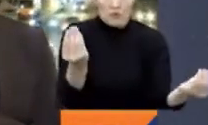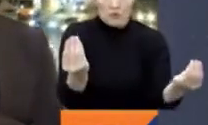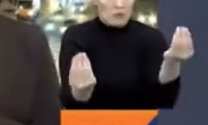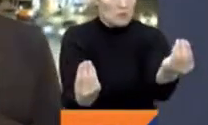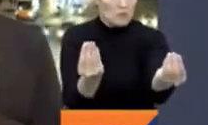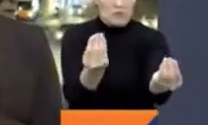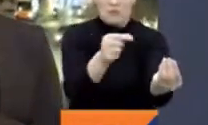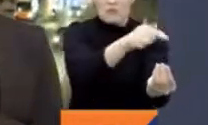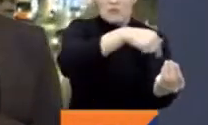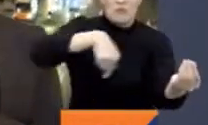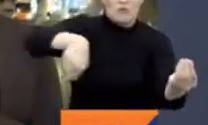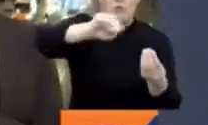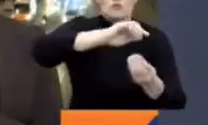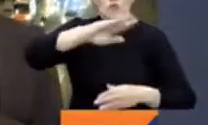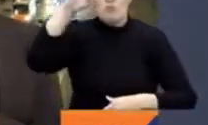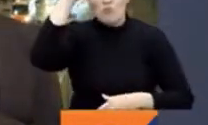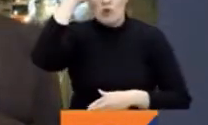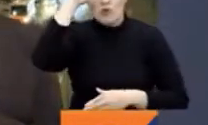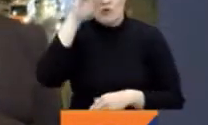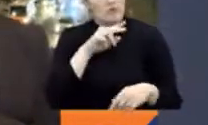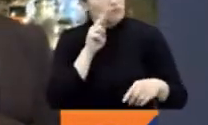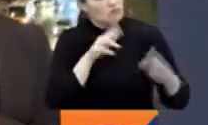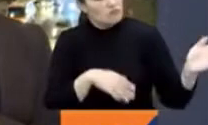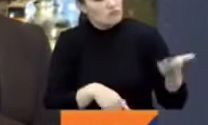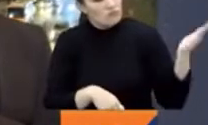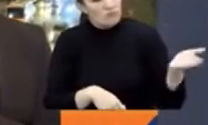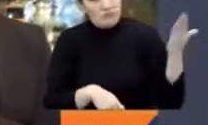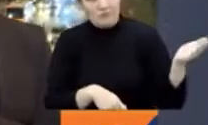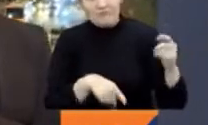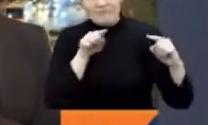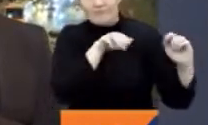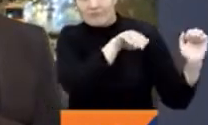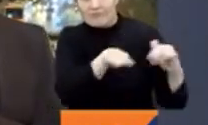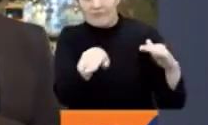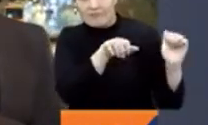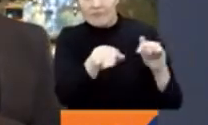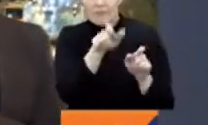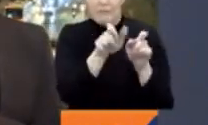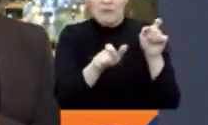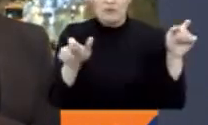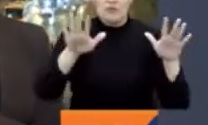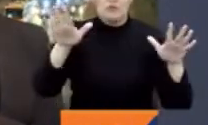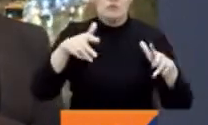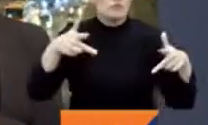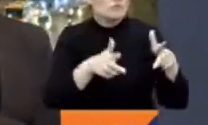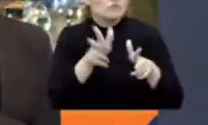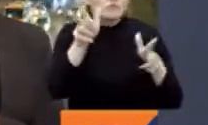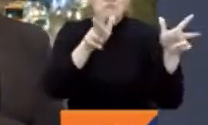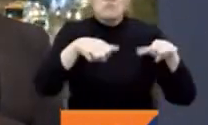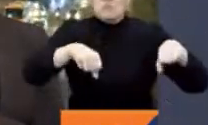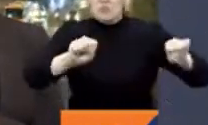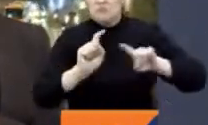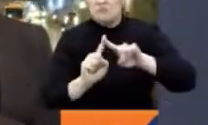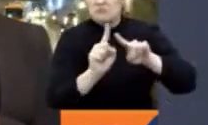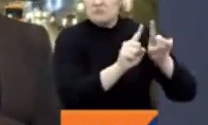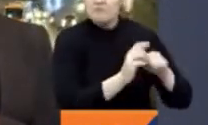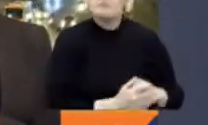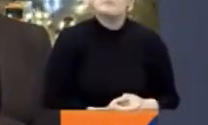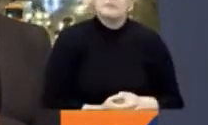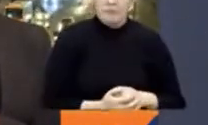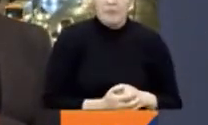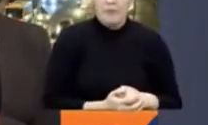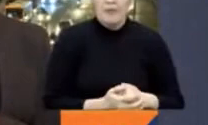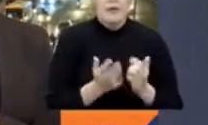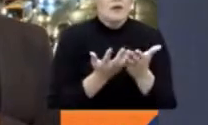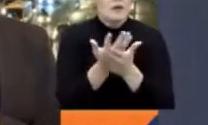80 patrullas de la policía de carretera que se dispusieron para garantizar la seguridad de los viajeros y demás actores viales. Entre las recomendaciones que